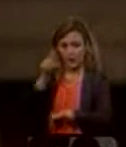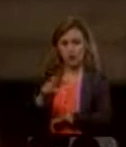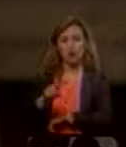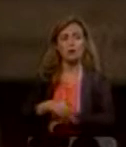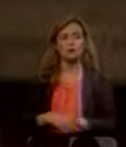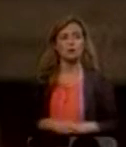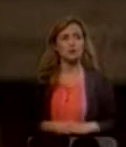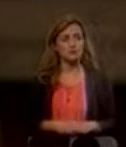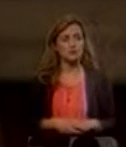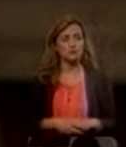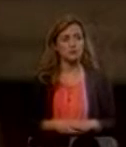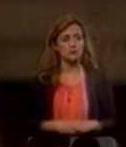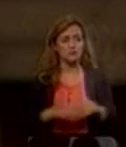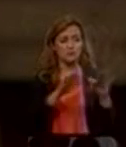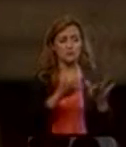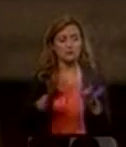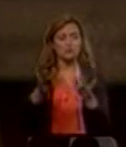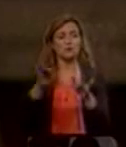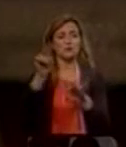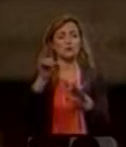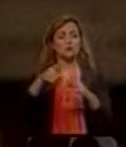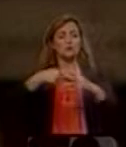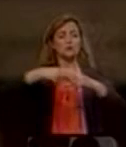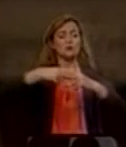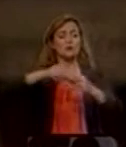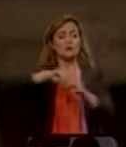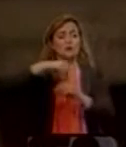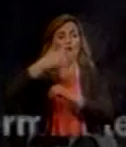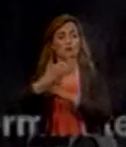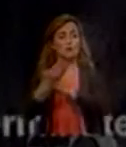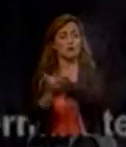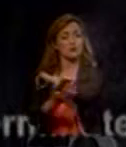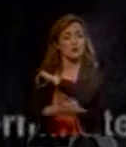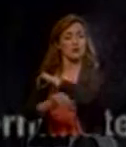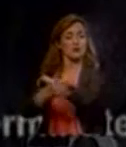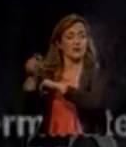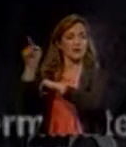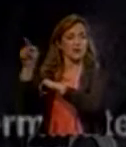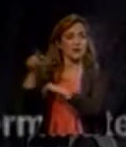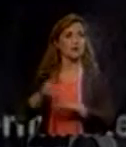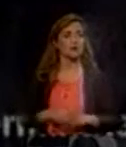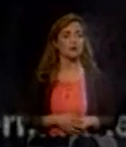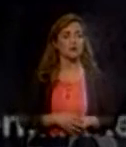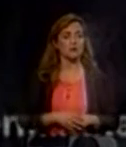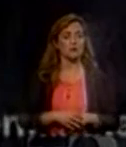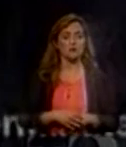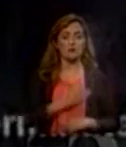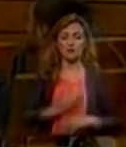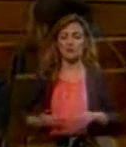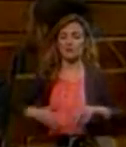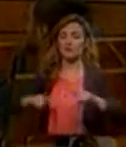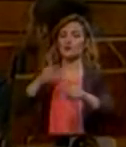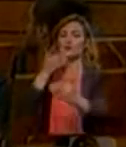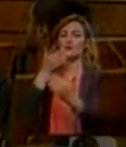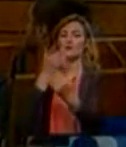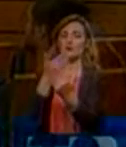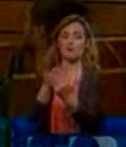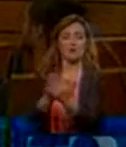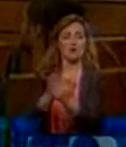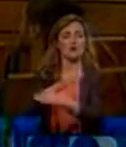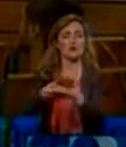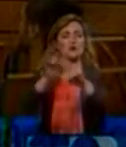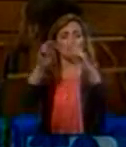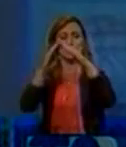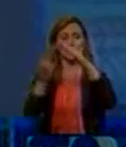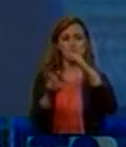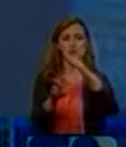A May se sumó el secretario de Relaciones Exteriores británico Jeremy Hunt, quien agradeció al presidente Lenín Moreno por romper el punto muerto sobre el